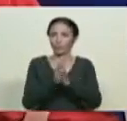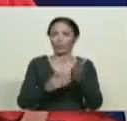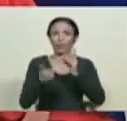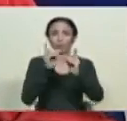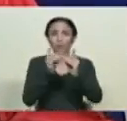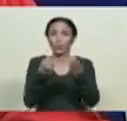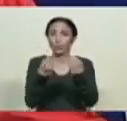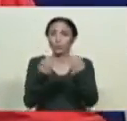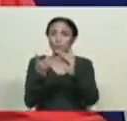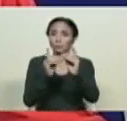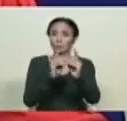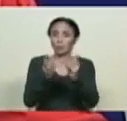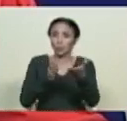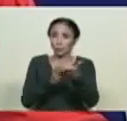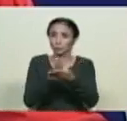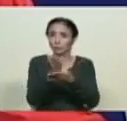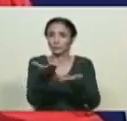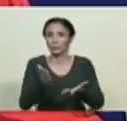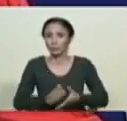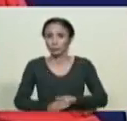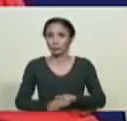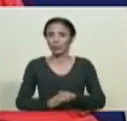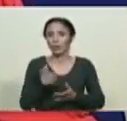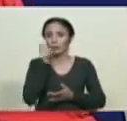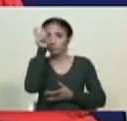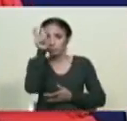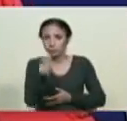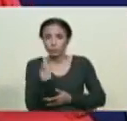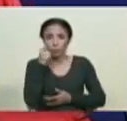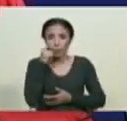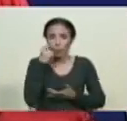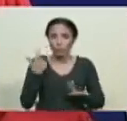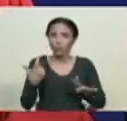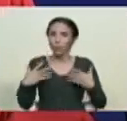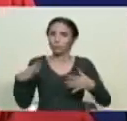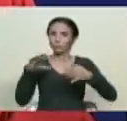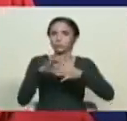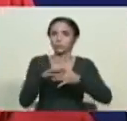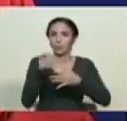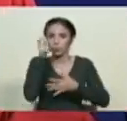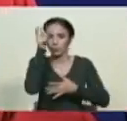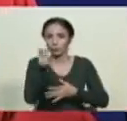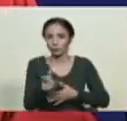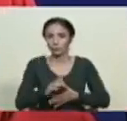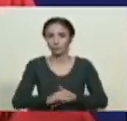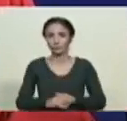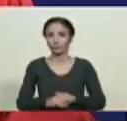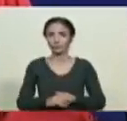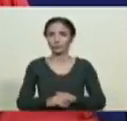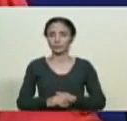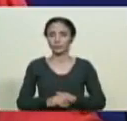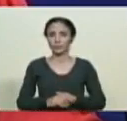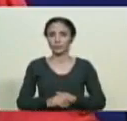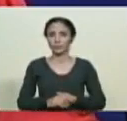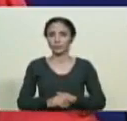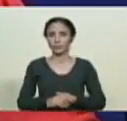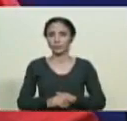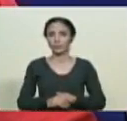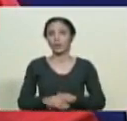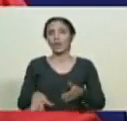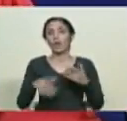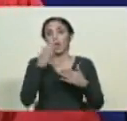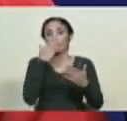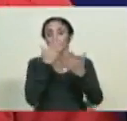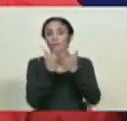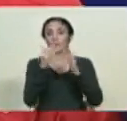diálogo va con el ser humano, va con el ser humano. Con respecto a los que vayan a